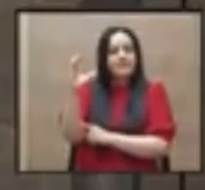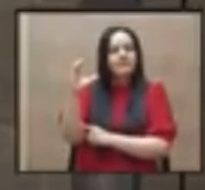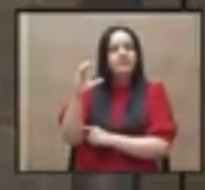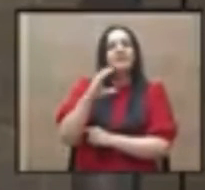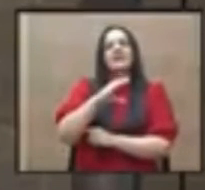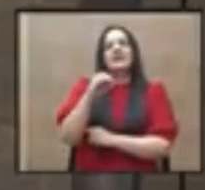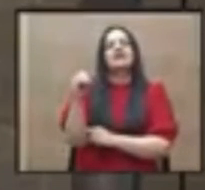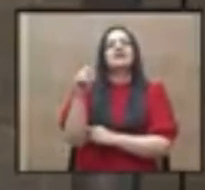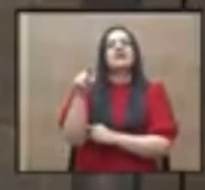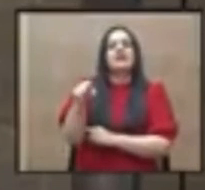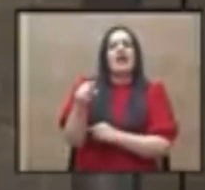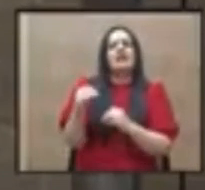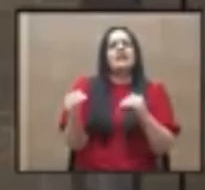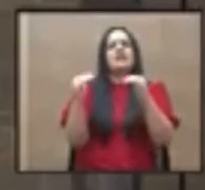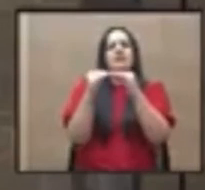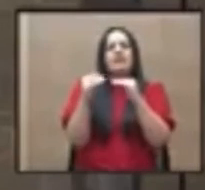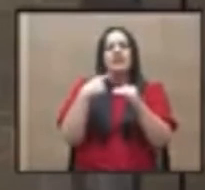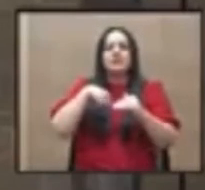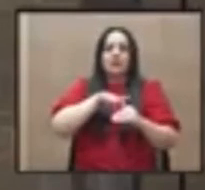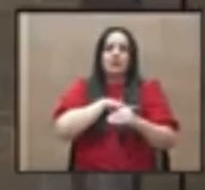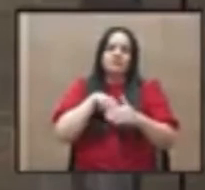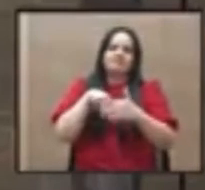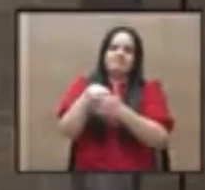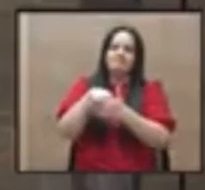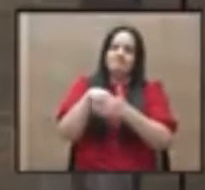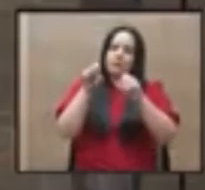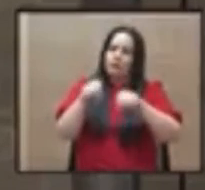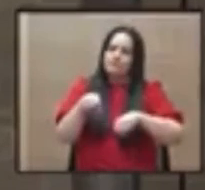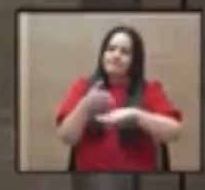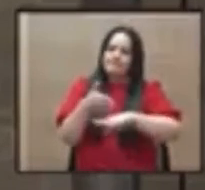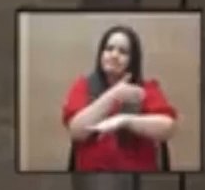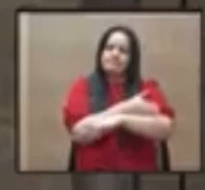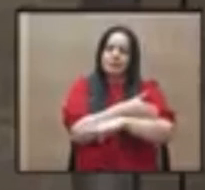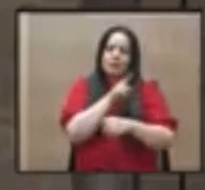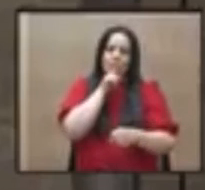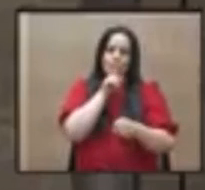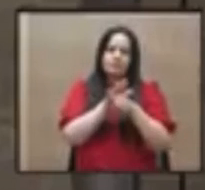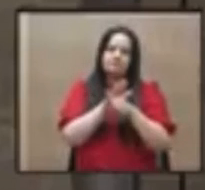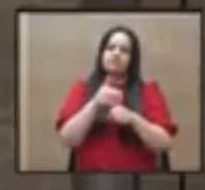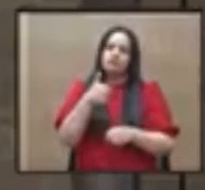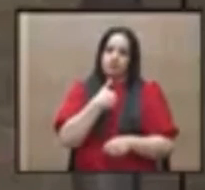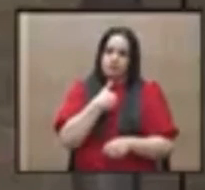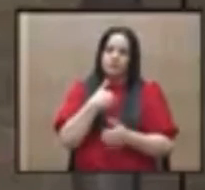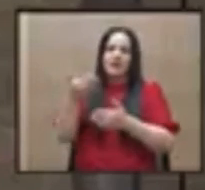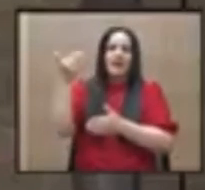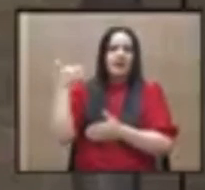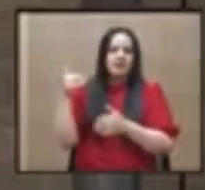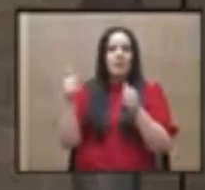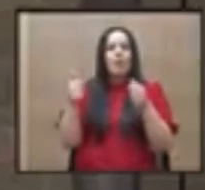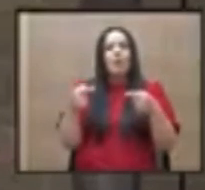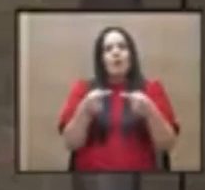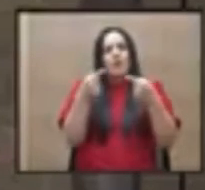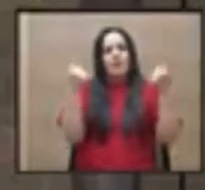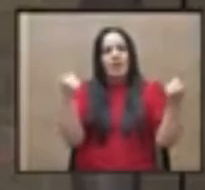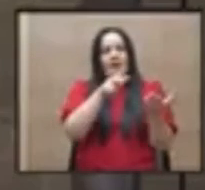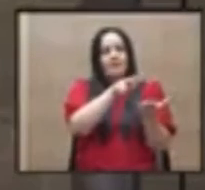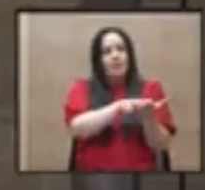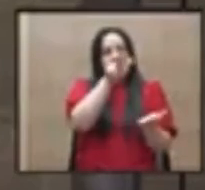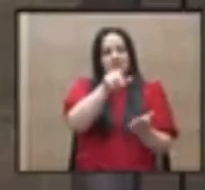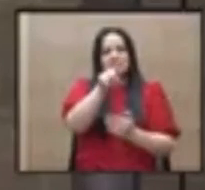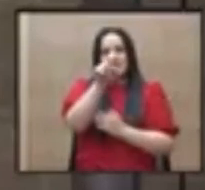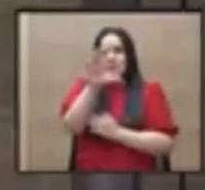tal nivel que se nos impidió avanzar con el compromiso que se había adquirido con la oposición, de aprobar los